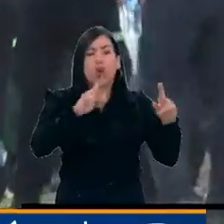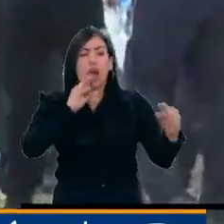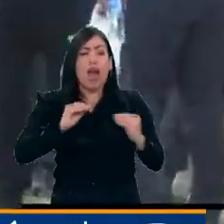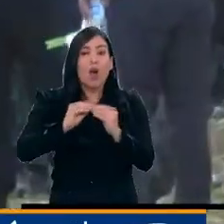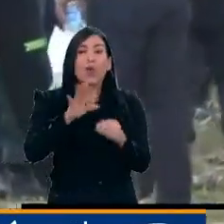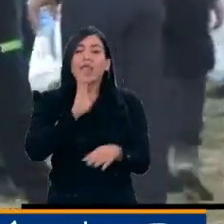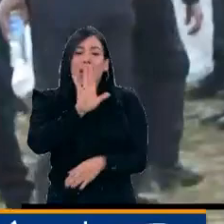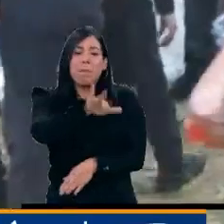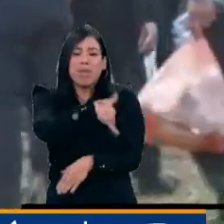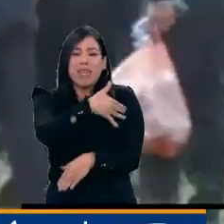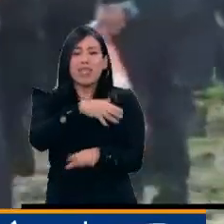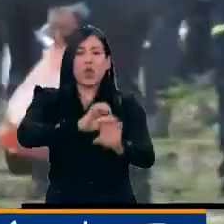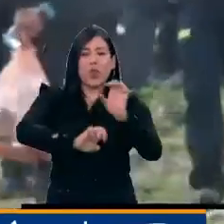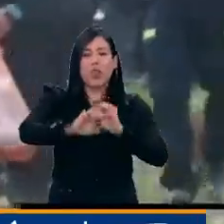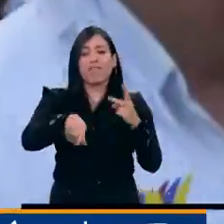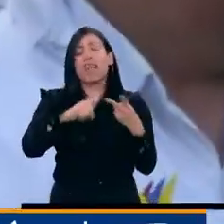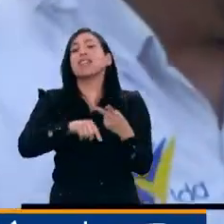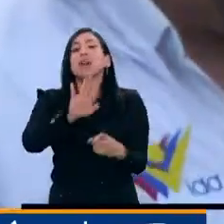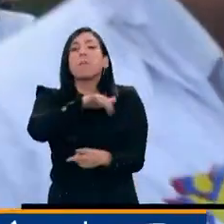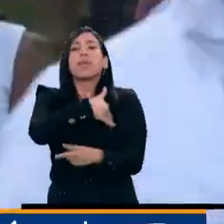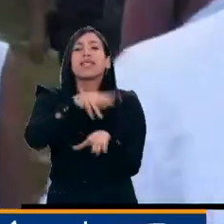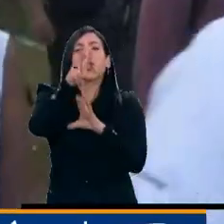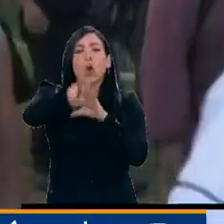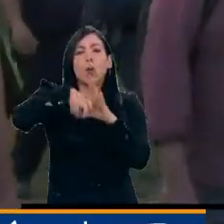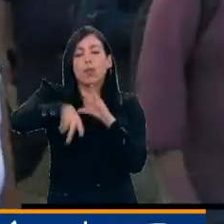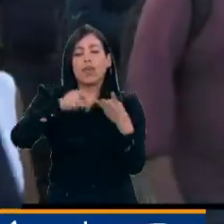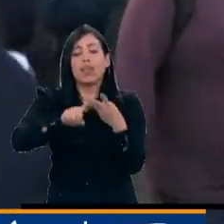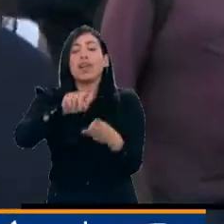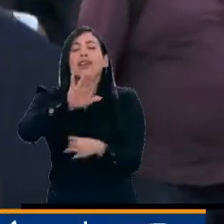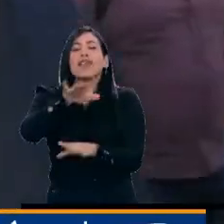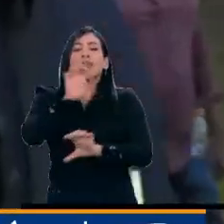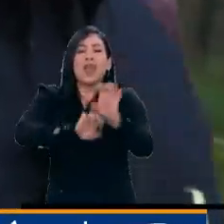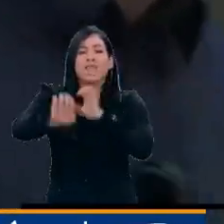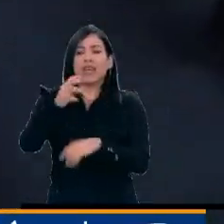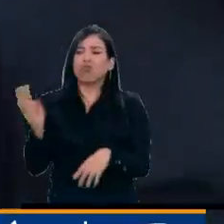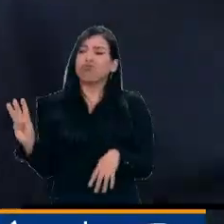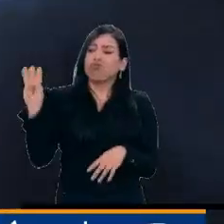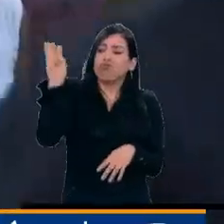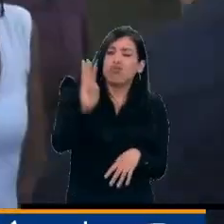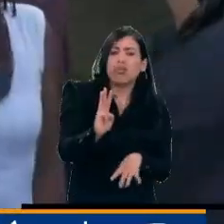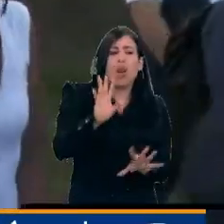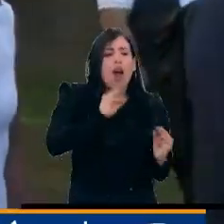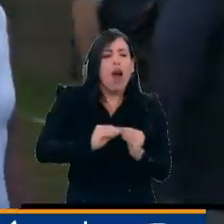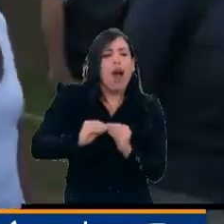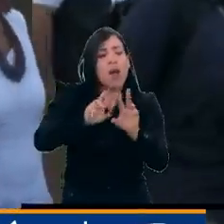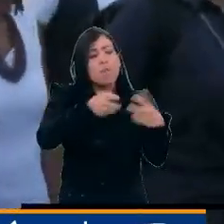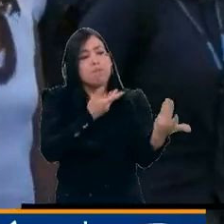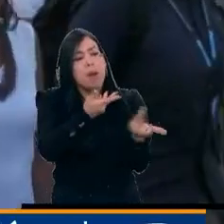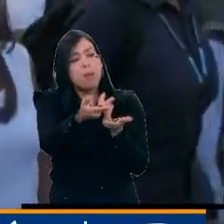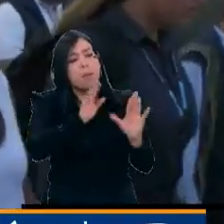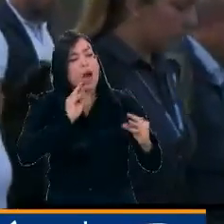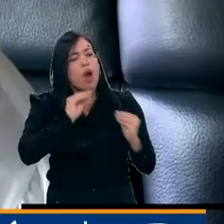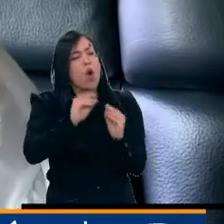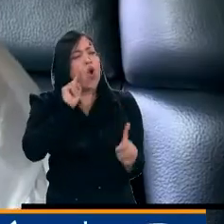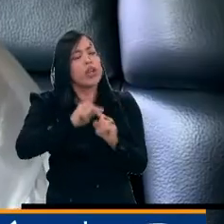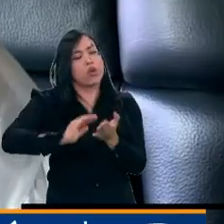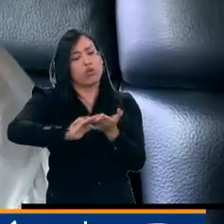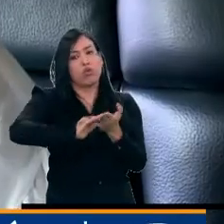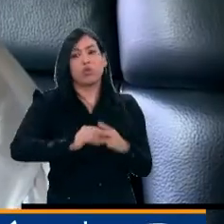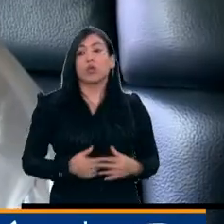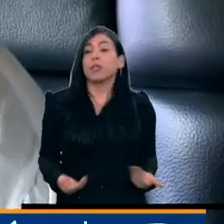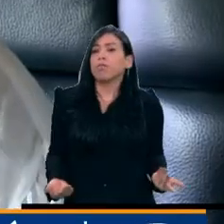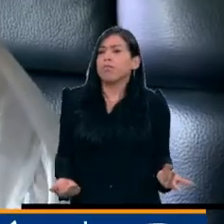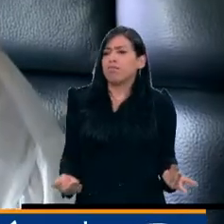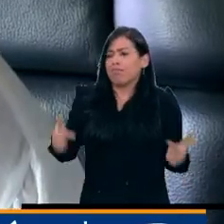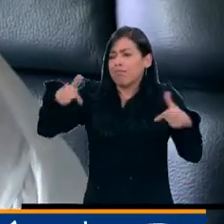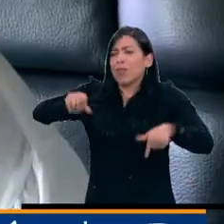la presencia del ministro de Defensa, la ministra de Minas y Energía y la Defensoría, una mesa de concertación entre las partes. Este es un